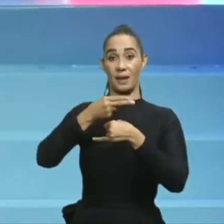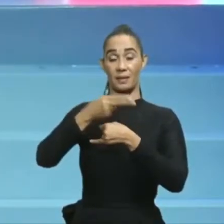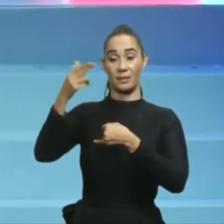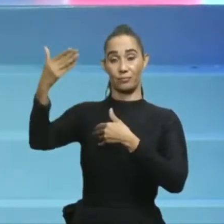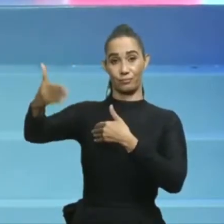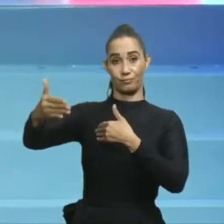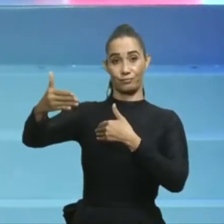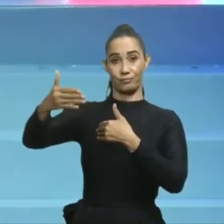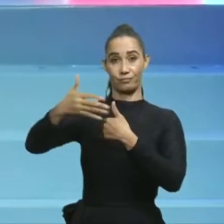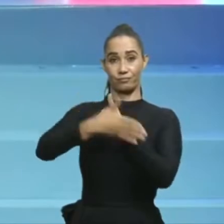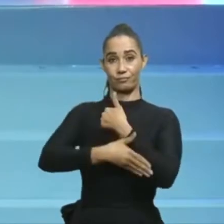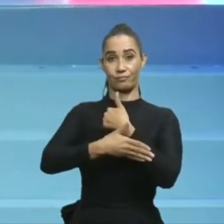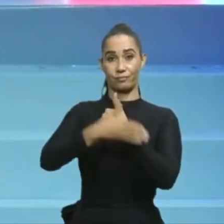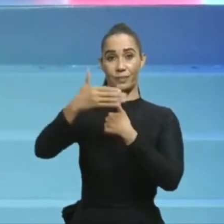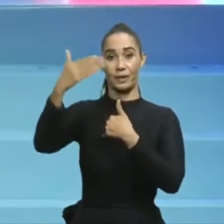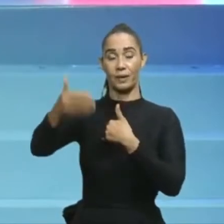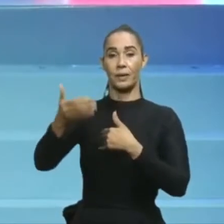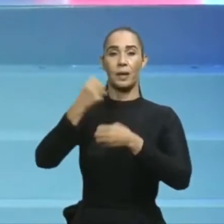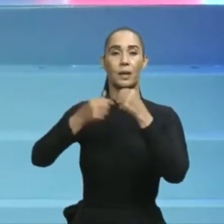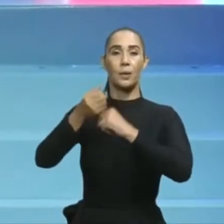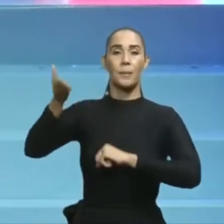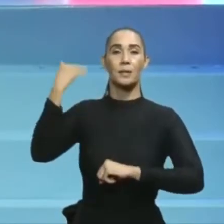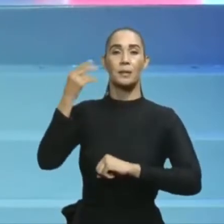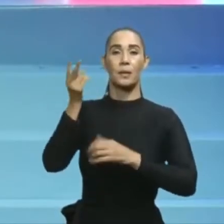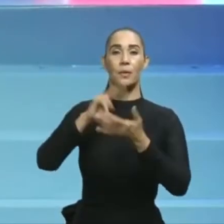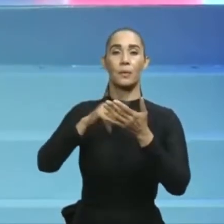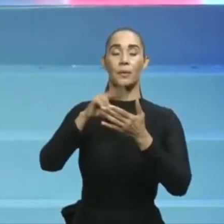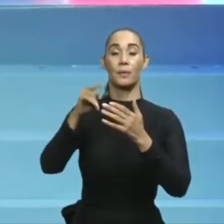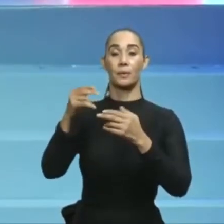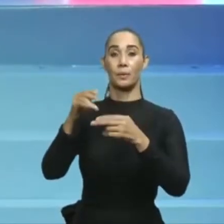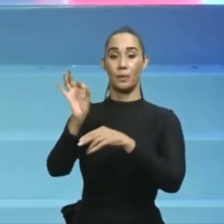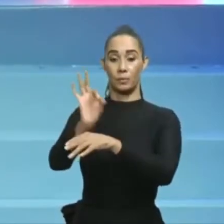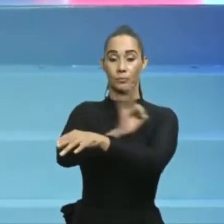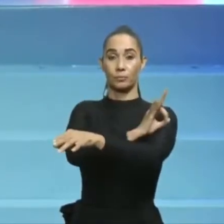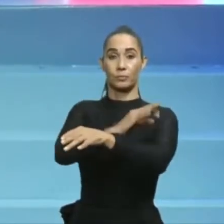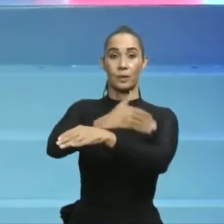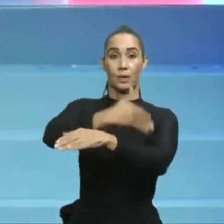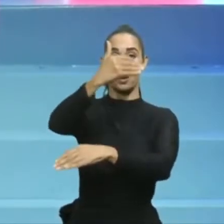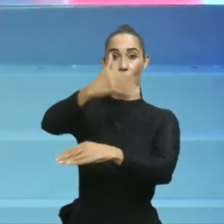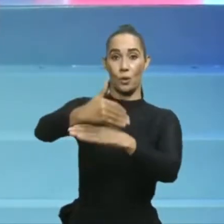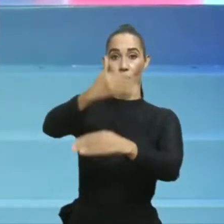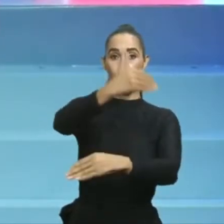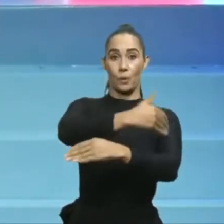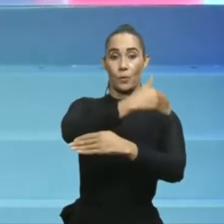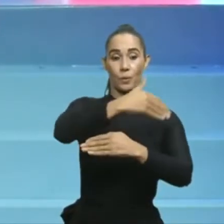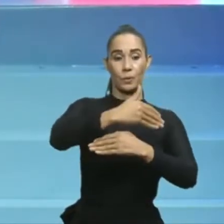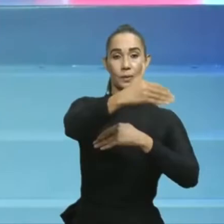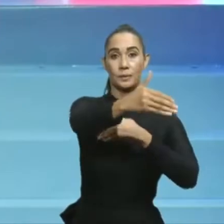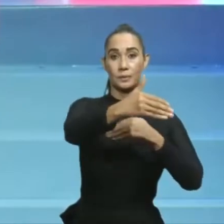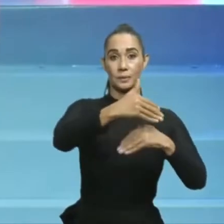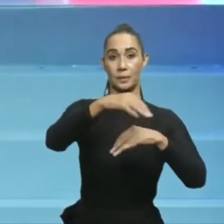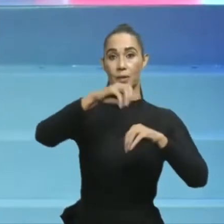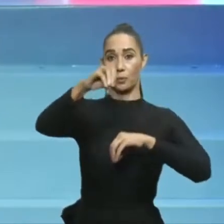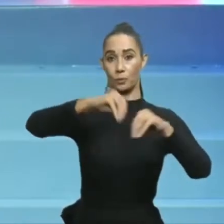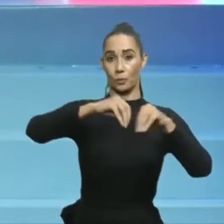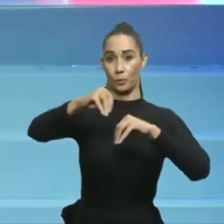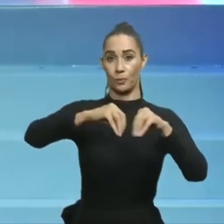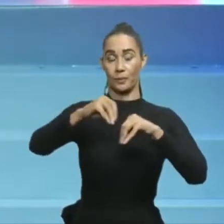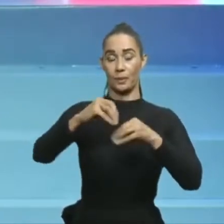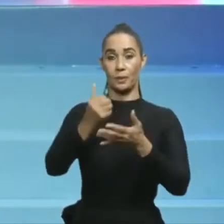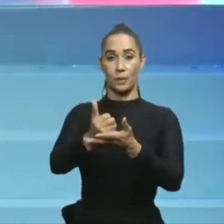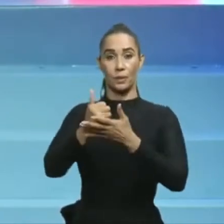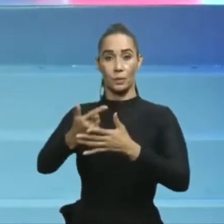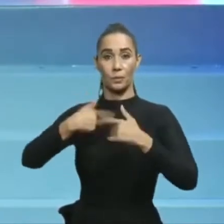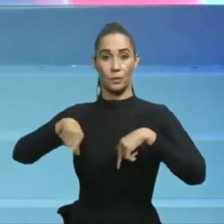pasado año 2021 acordamos la construcción de una verja fronteriza que ordene nuestro comercio y nos ayude